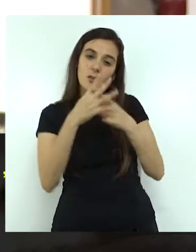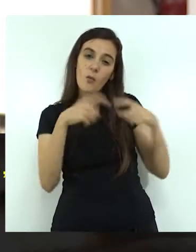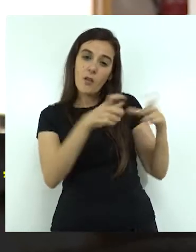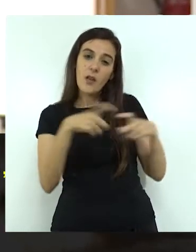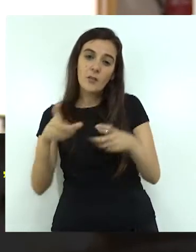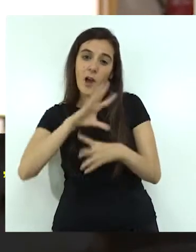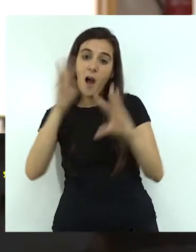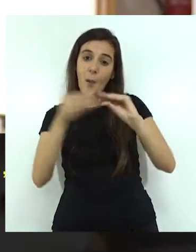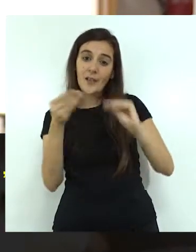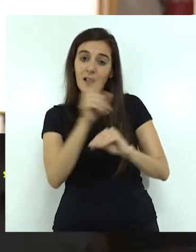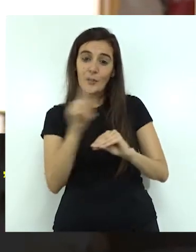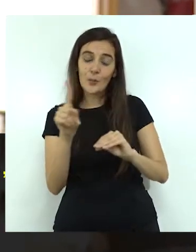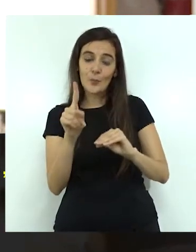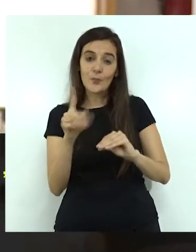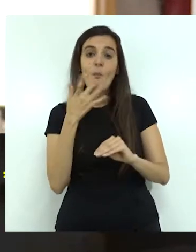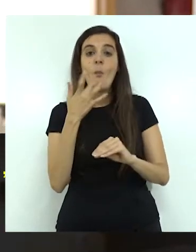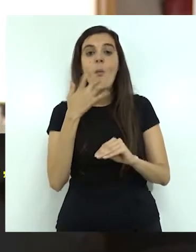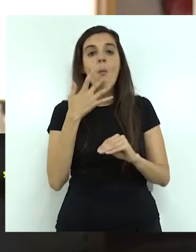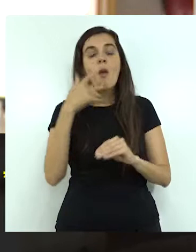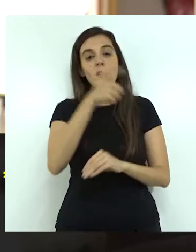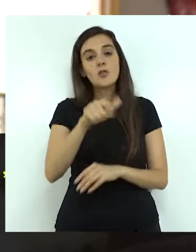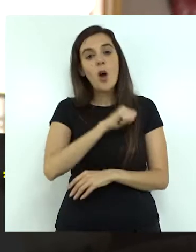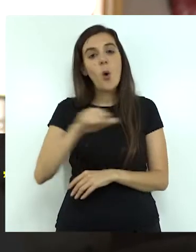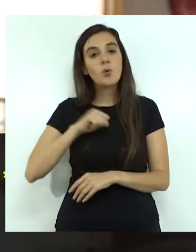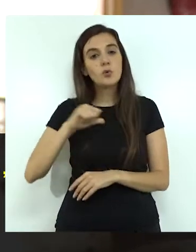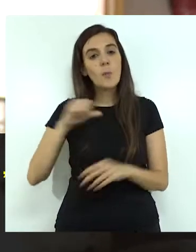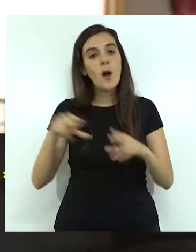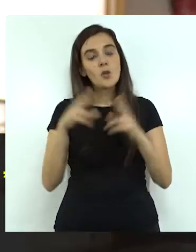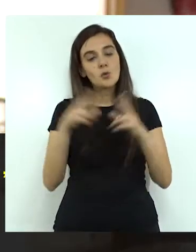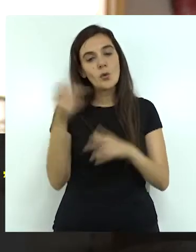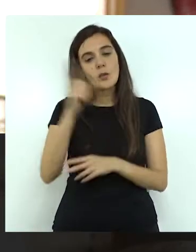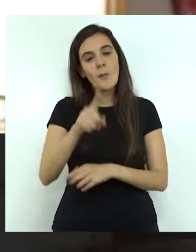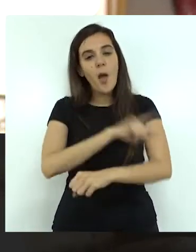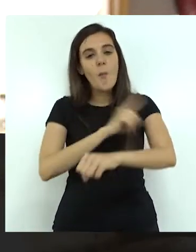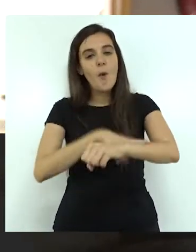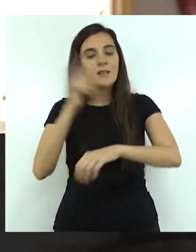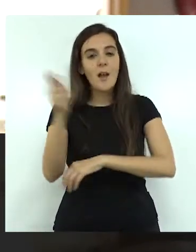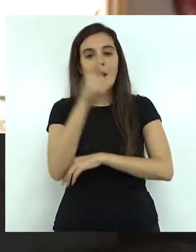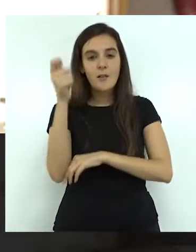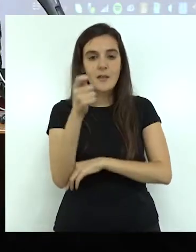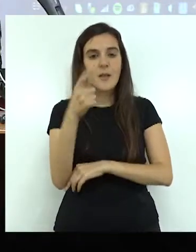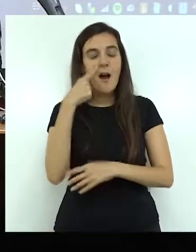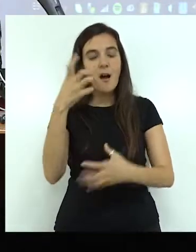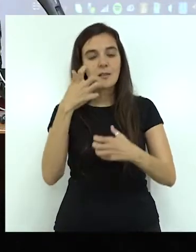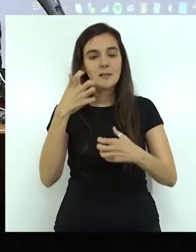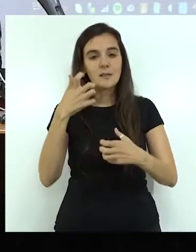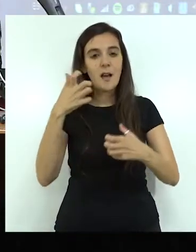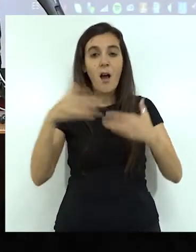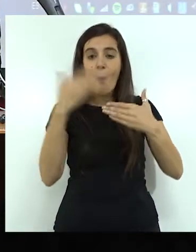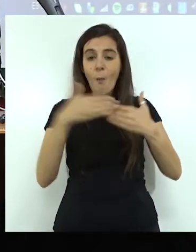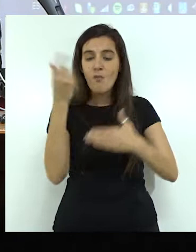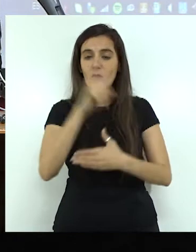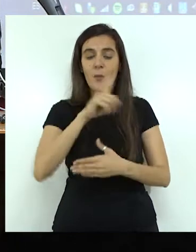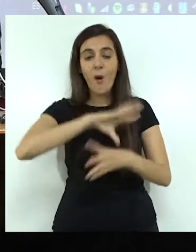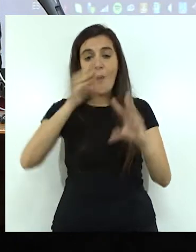por ejemplo los autónomos los socios cooperativistas los deportistas de élite los artistas espectáculos a ellos no les aplicando la inspección de trabajo